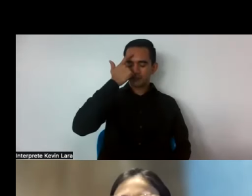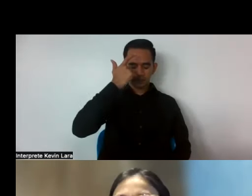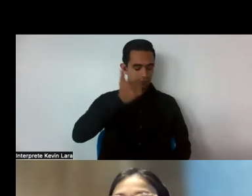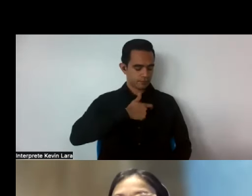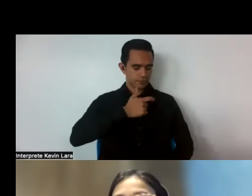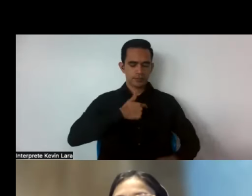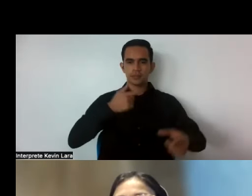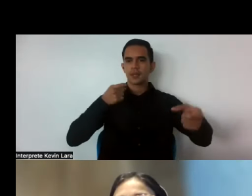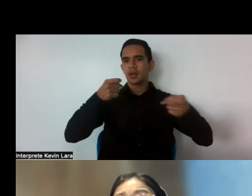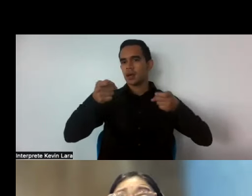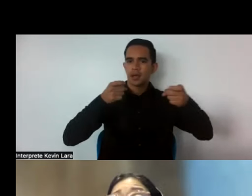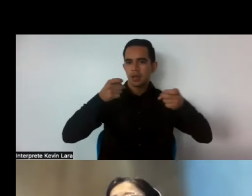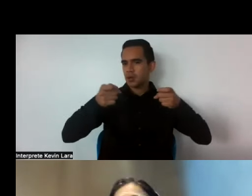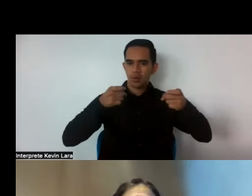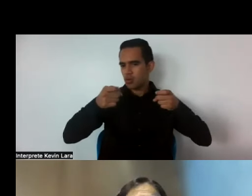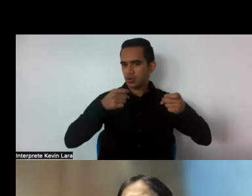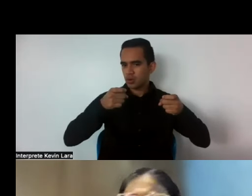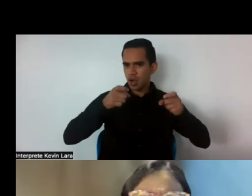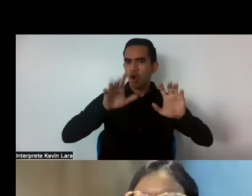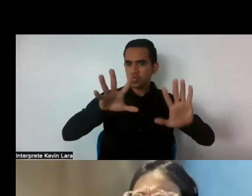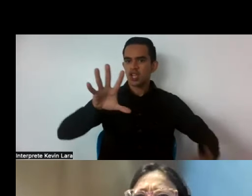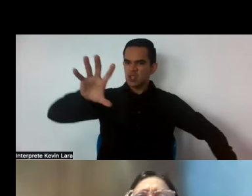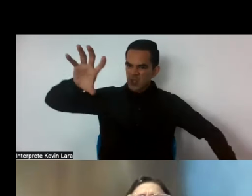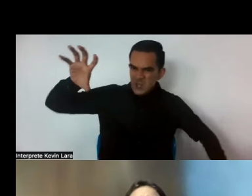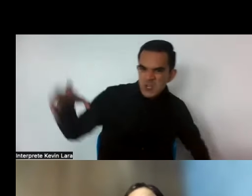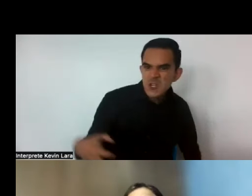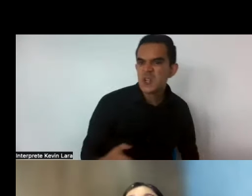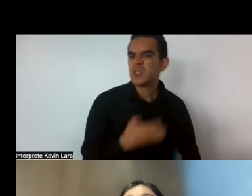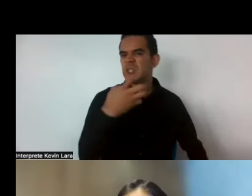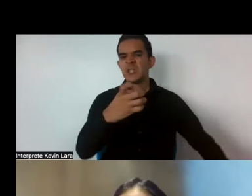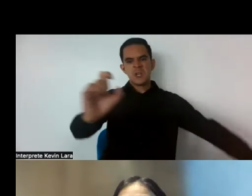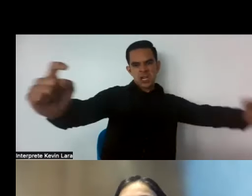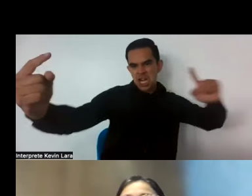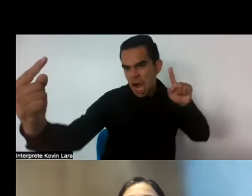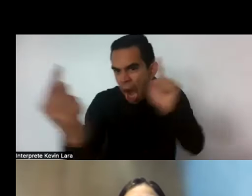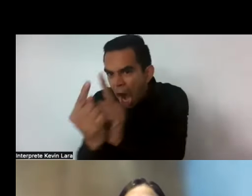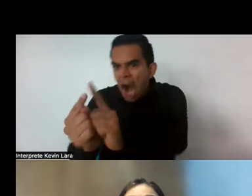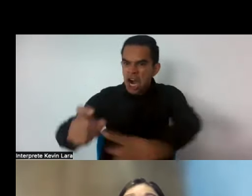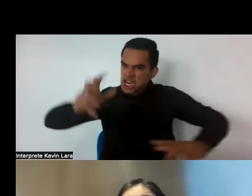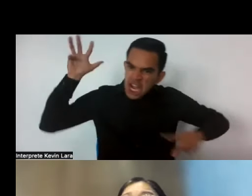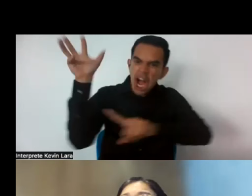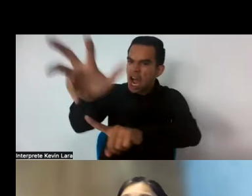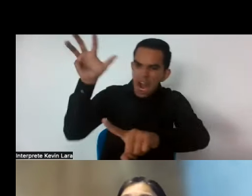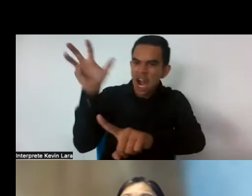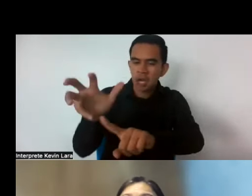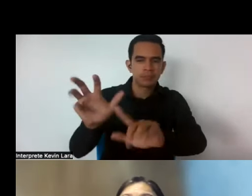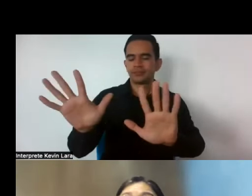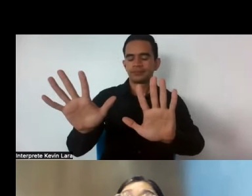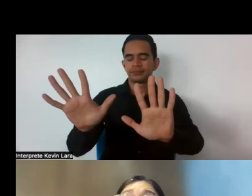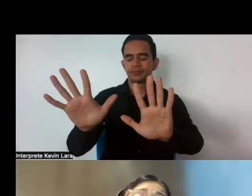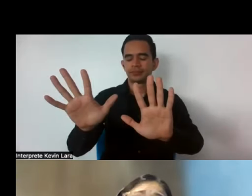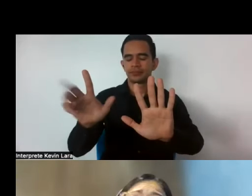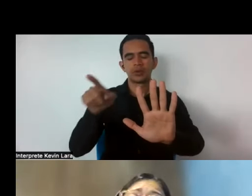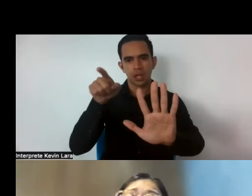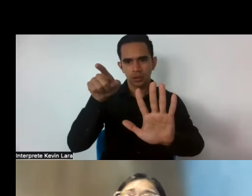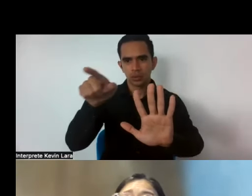que yo estoy enojada. No significa que ahora me voy contra todo y contra ti. No, significa que tú transgrediste un límite y